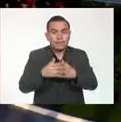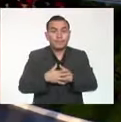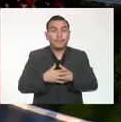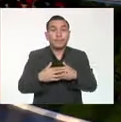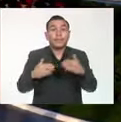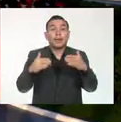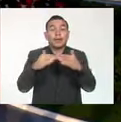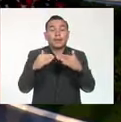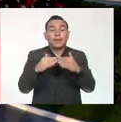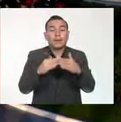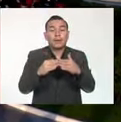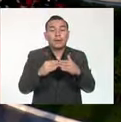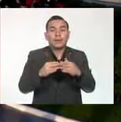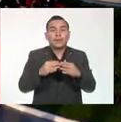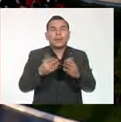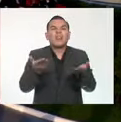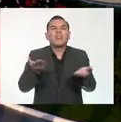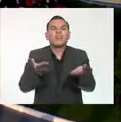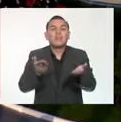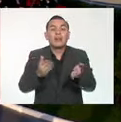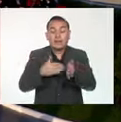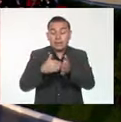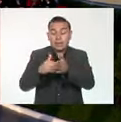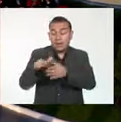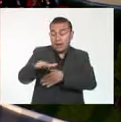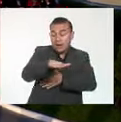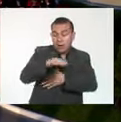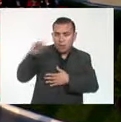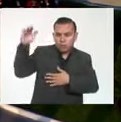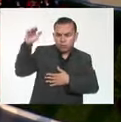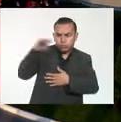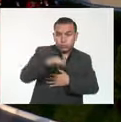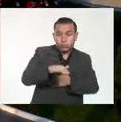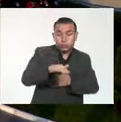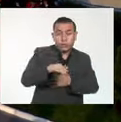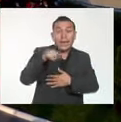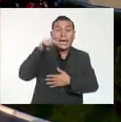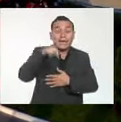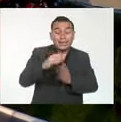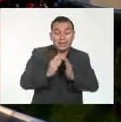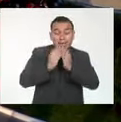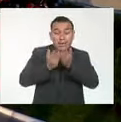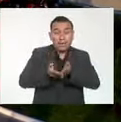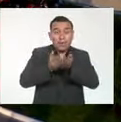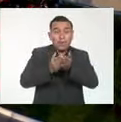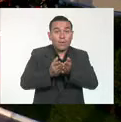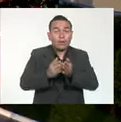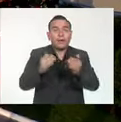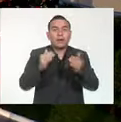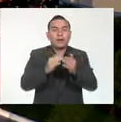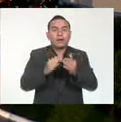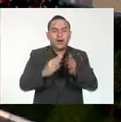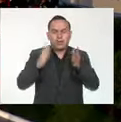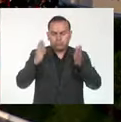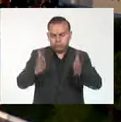La primera piedra del aeropuerto de Oriente, en la Unión, la primera piedra del tren del